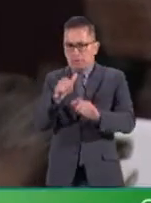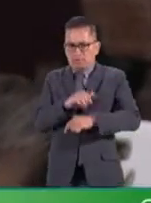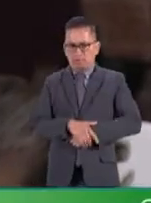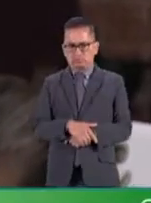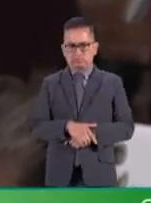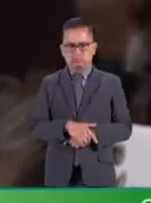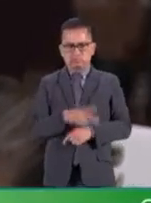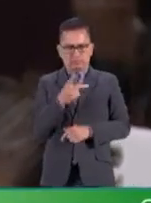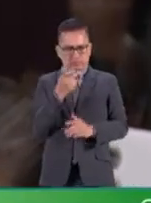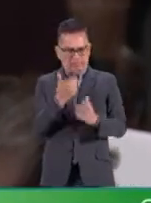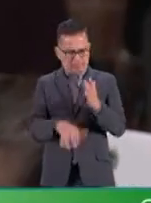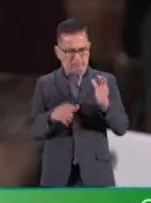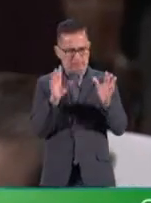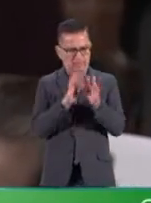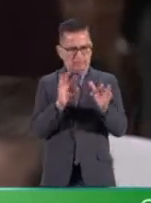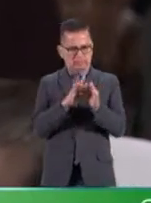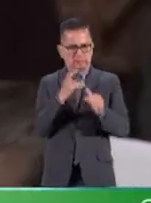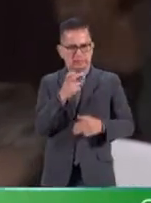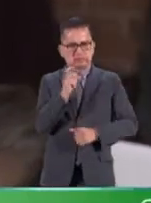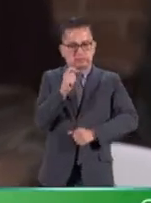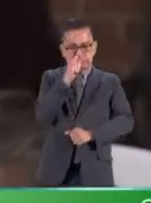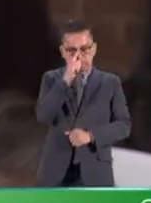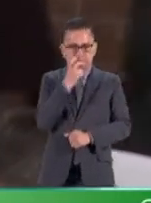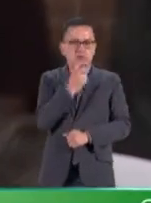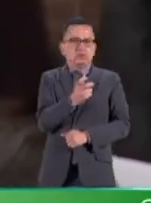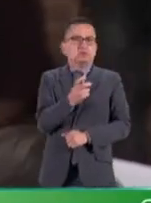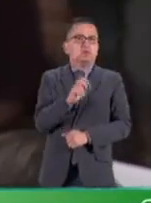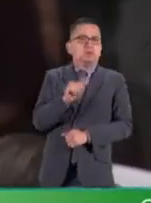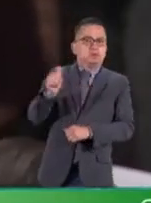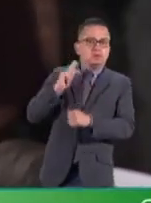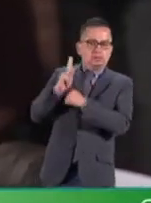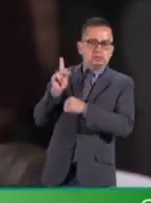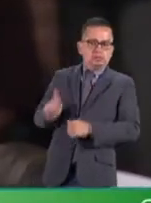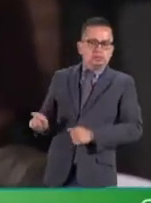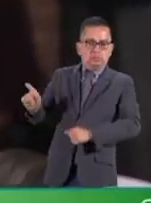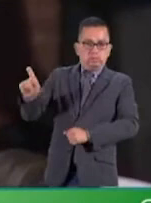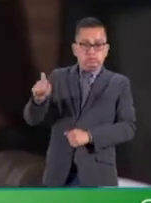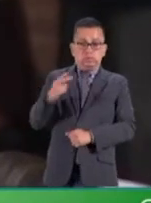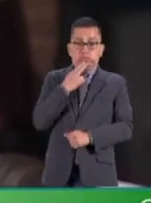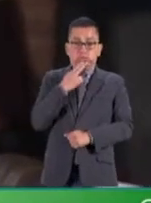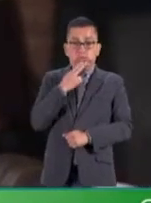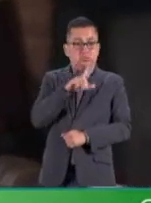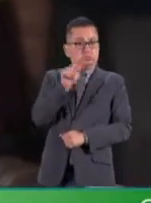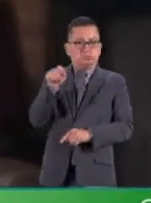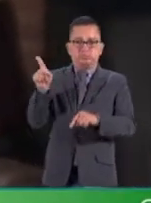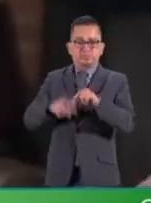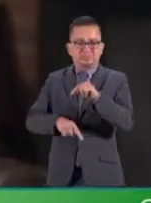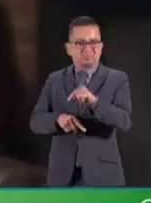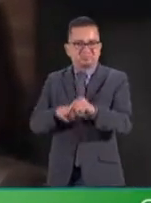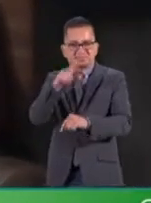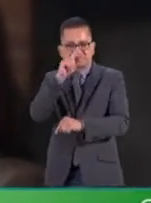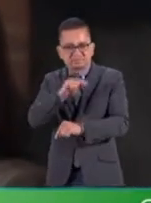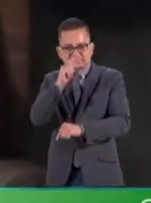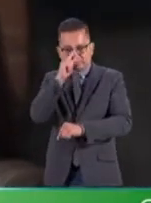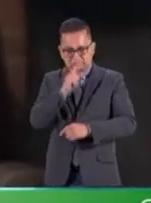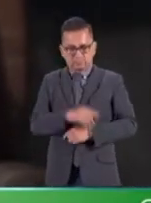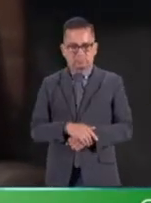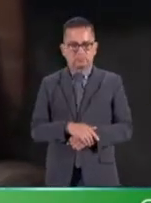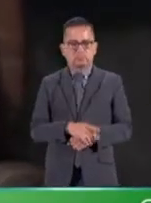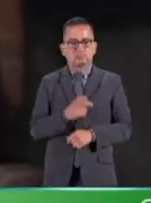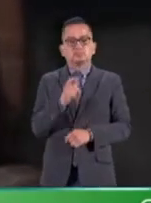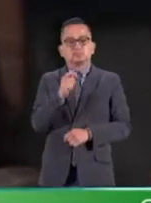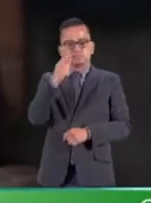esquema fallido que ha sido eliminado incluso en los países donde se había implementado. Es una violación a las